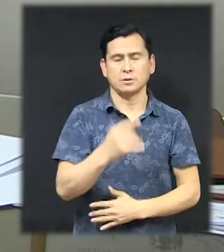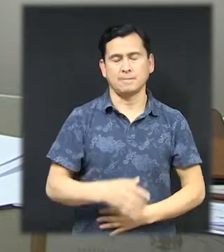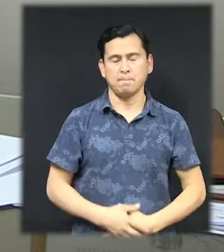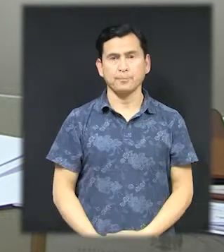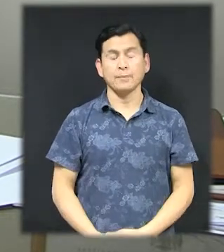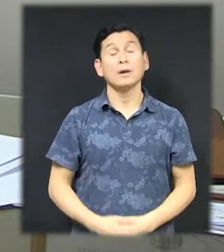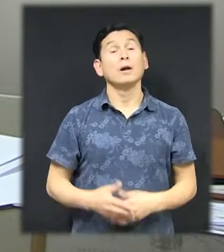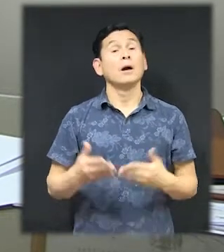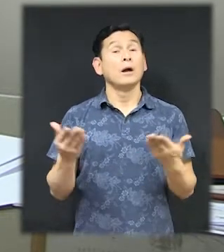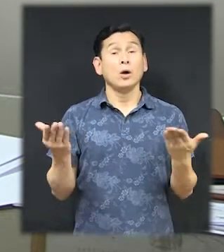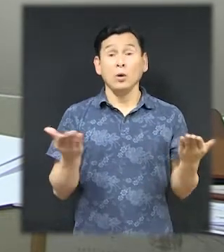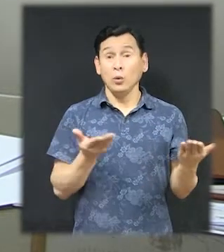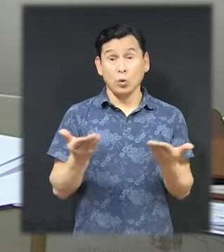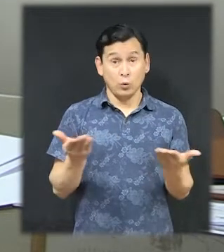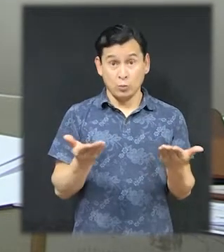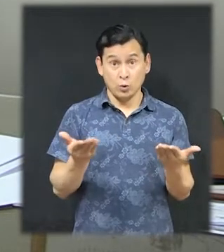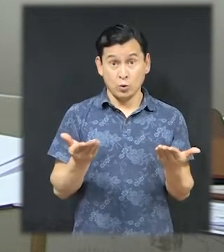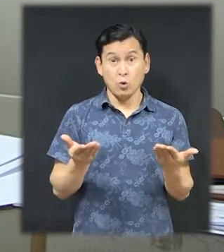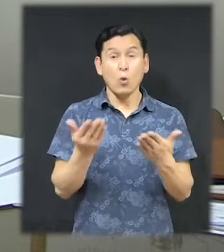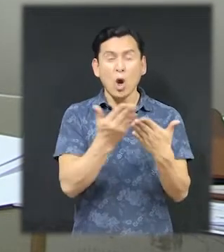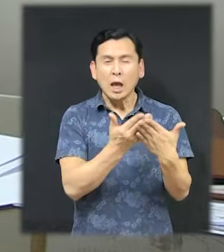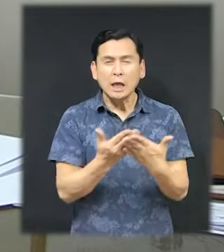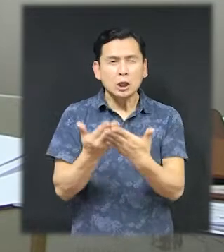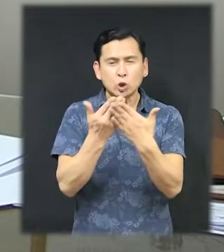atención ambulatoria como de la atención